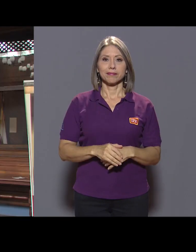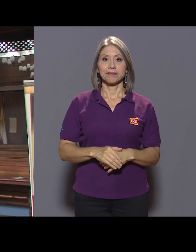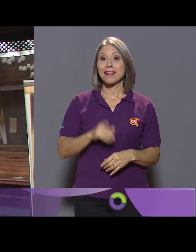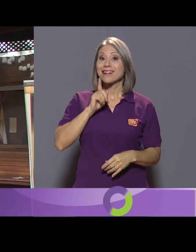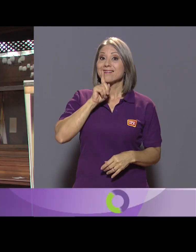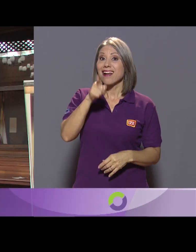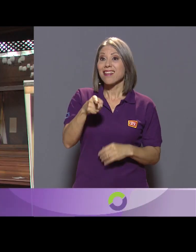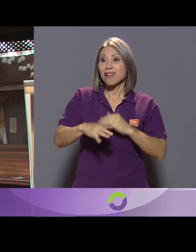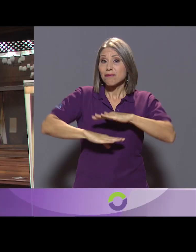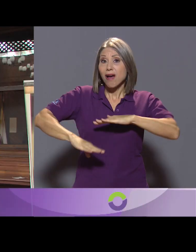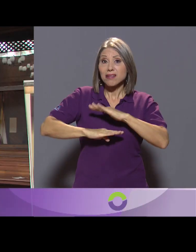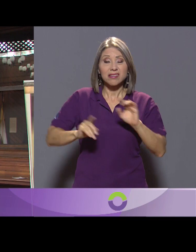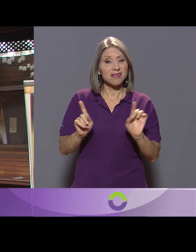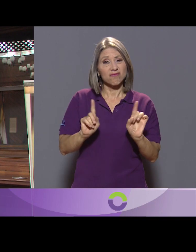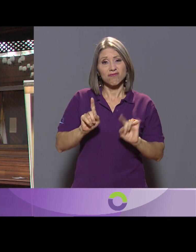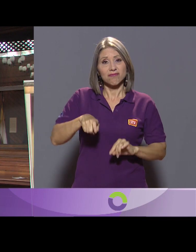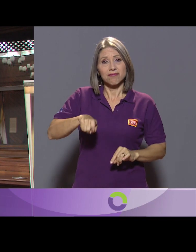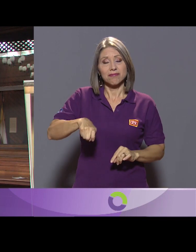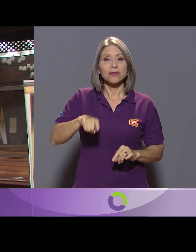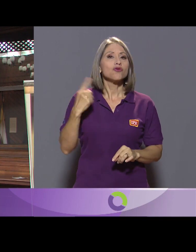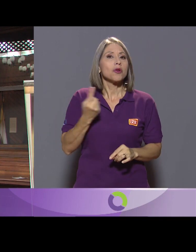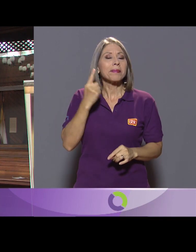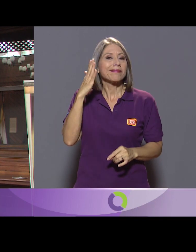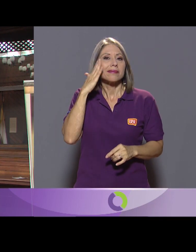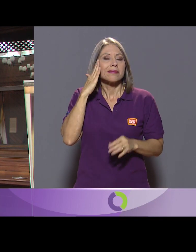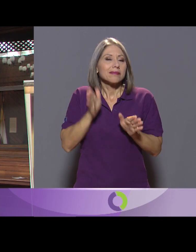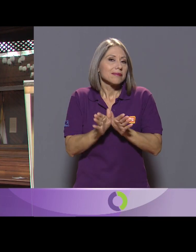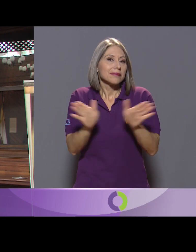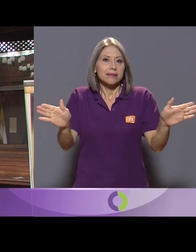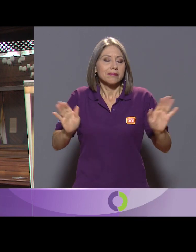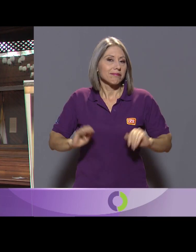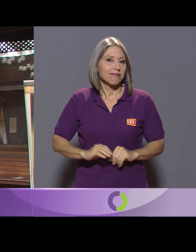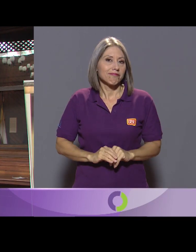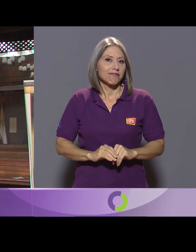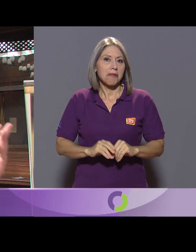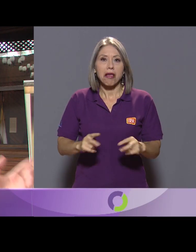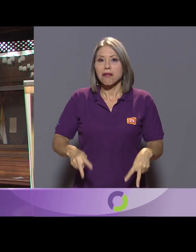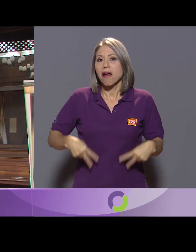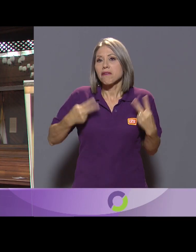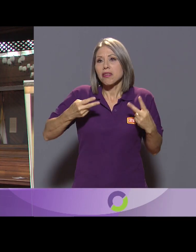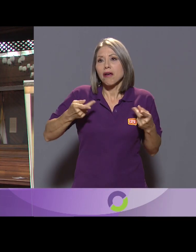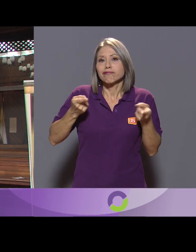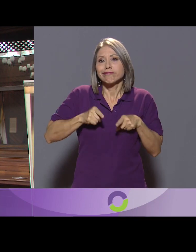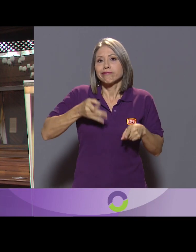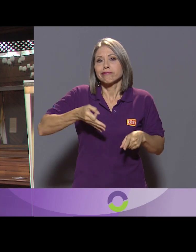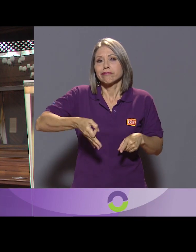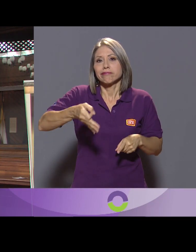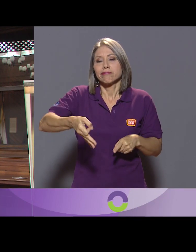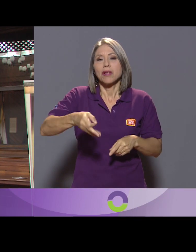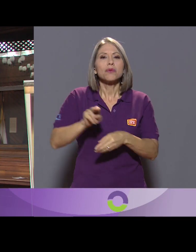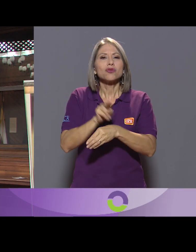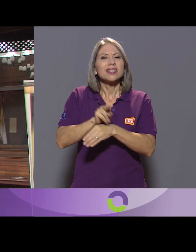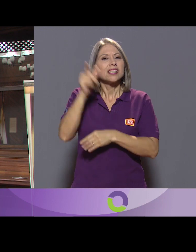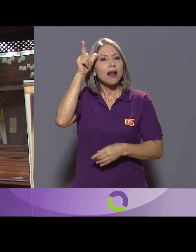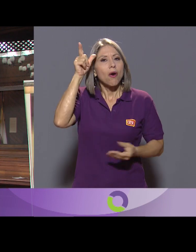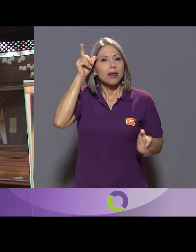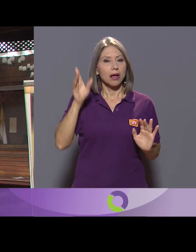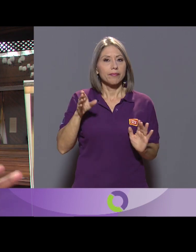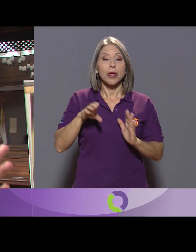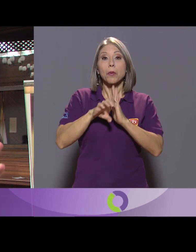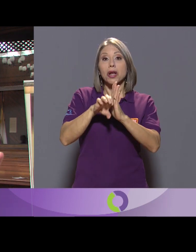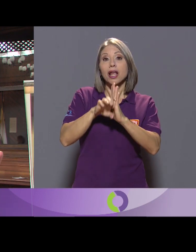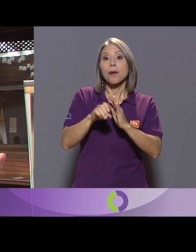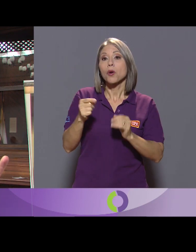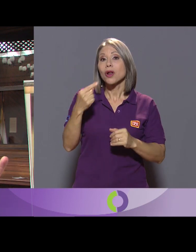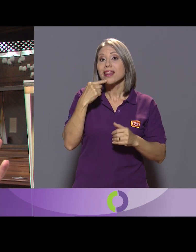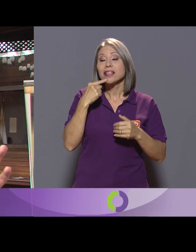En realidad no se necesitan bases, lo que se necesita es conocimiento general de la vida diaria ya que es lo que se utiliza lógica, digamos que a uno le